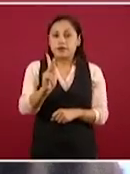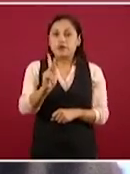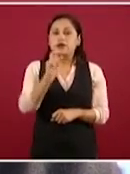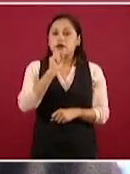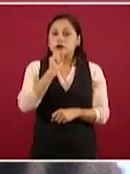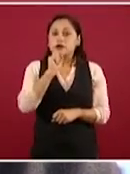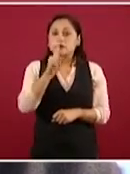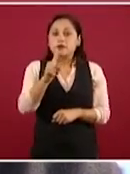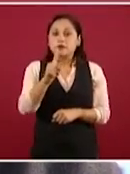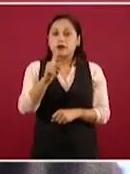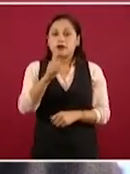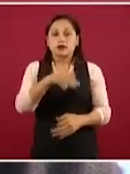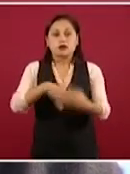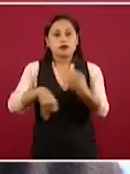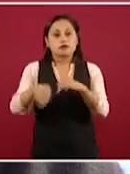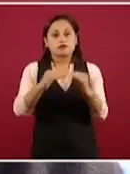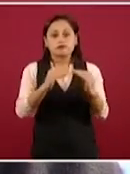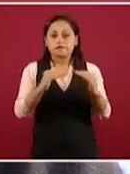ingreso,